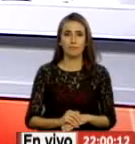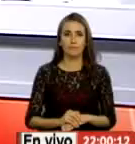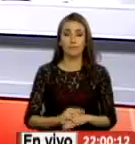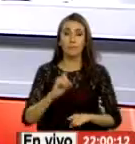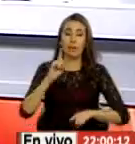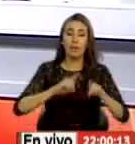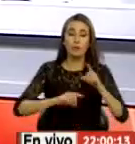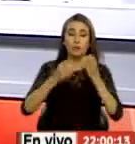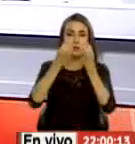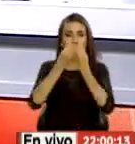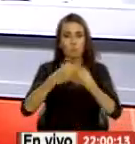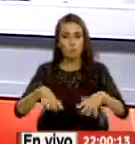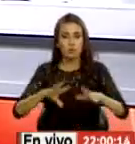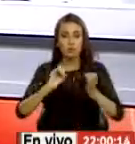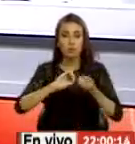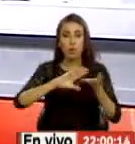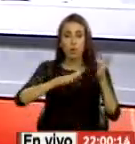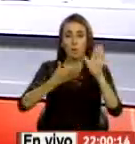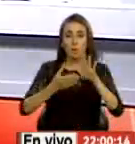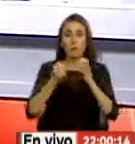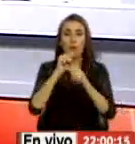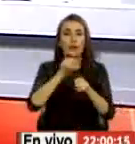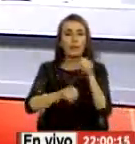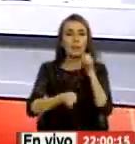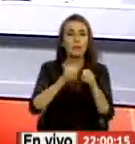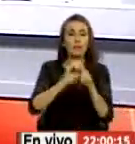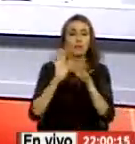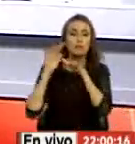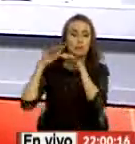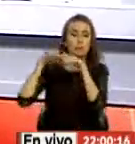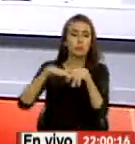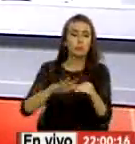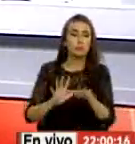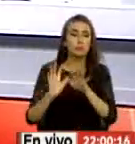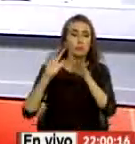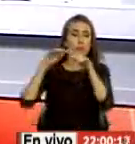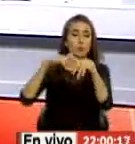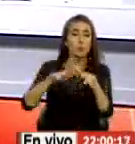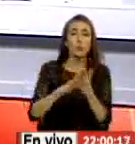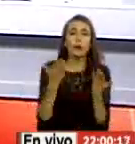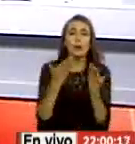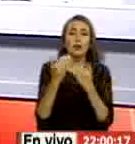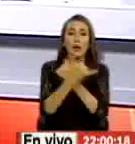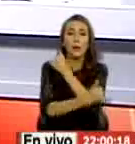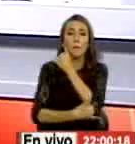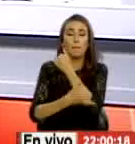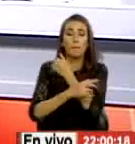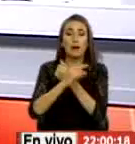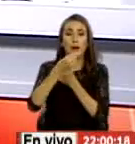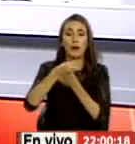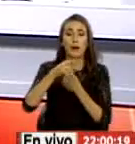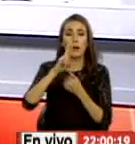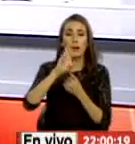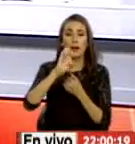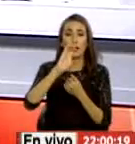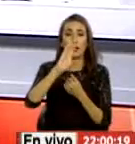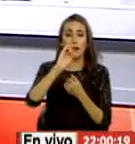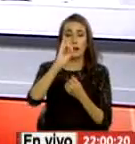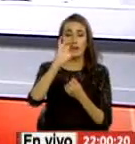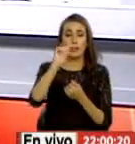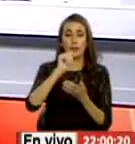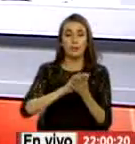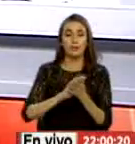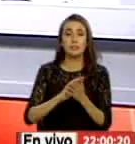Algunos desaparecidos y grandes daños materiales dejan las inundaciones en Grecia. Autoridades decretaron luto nacional por